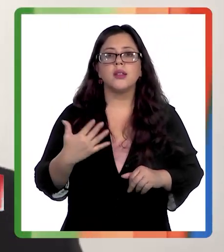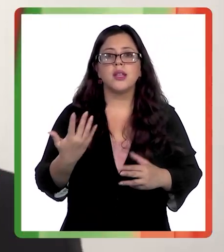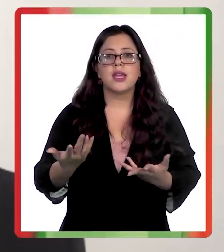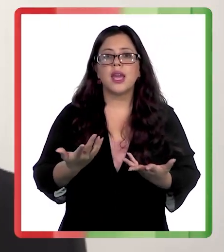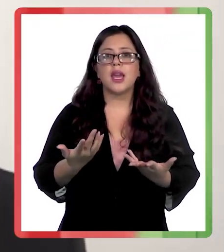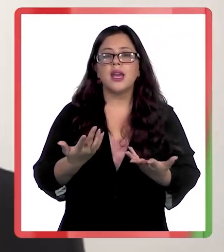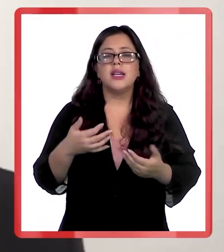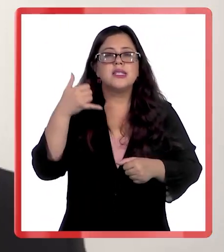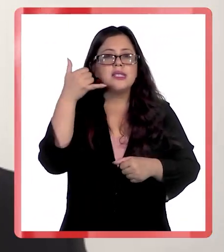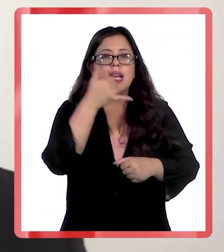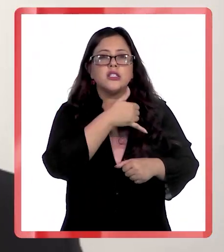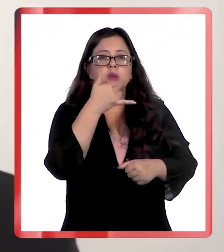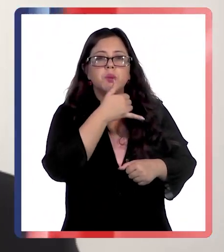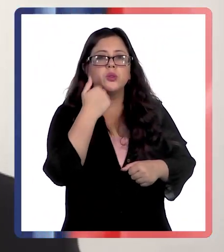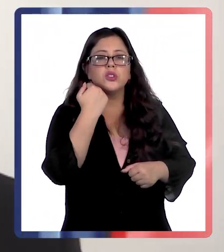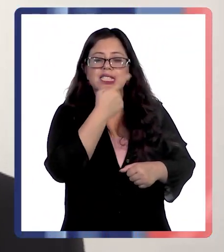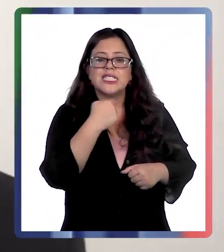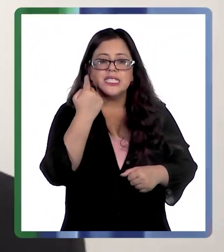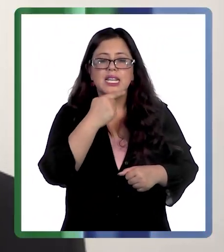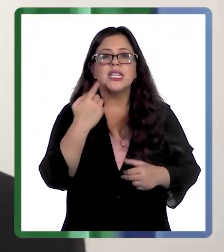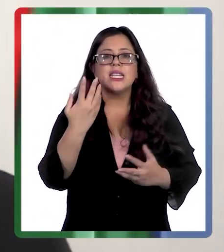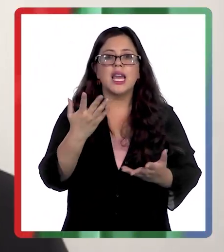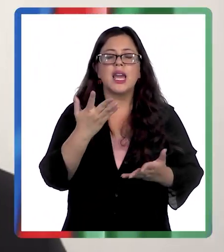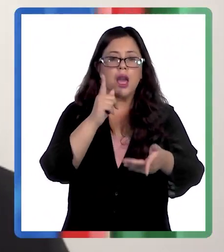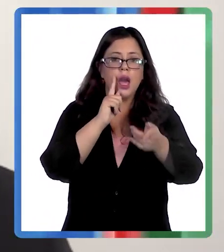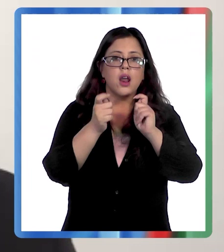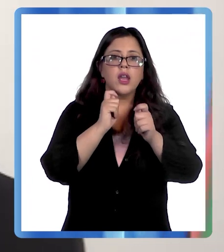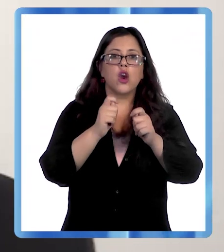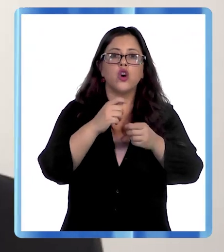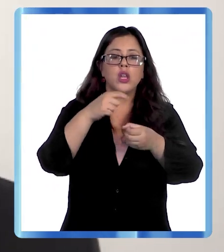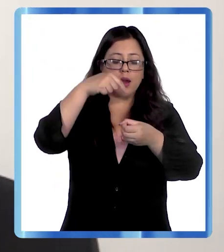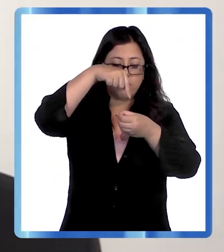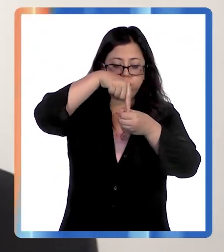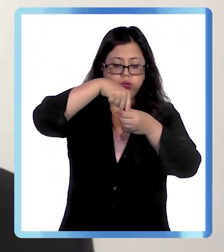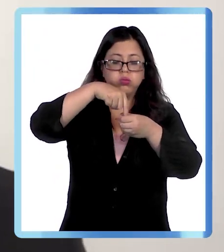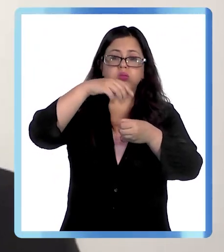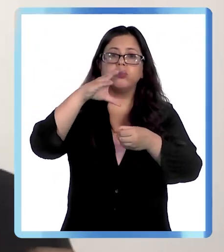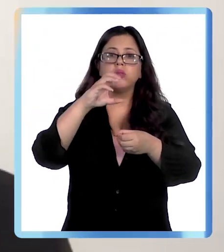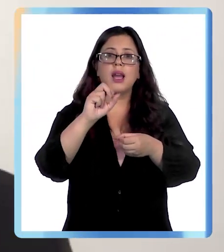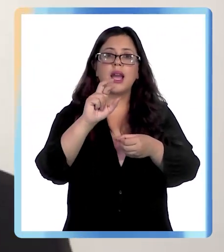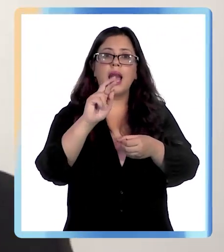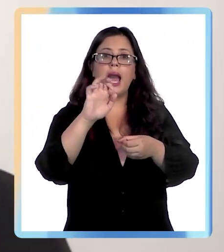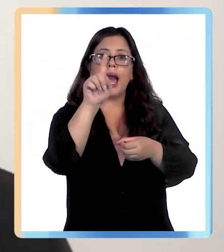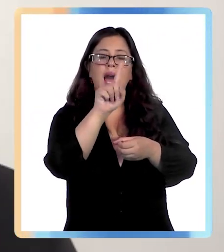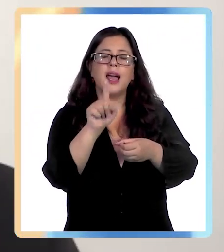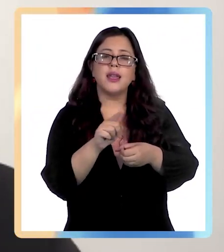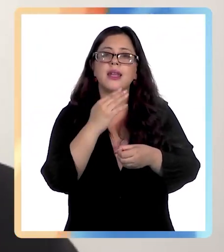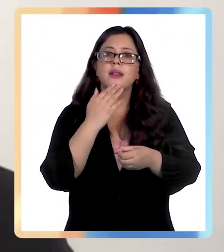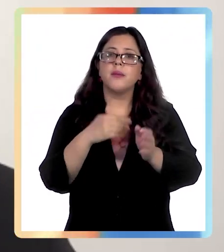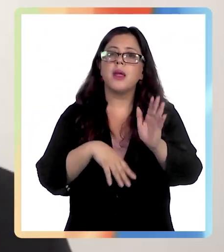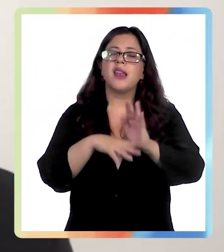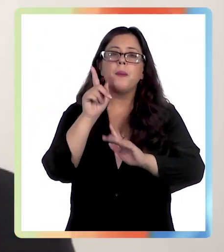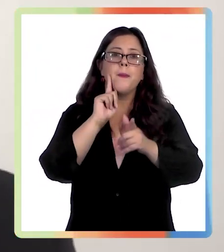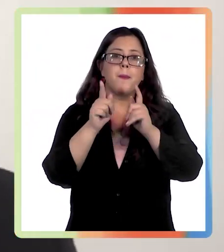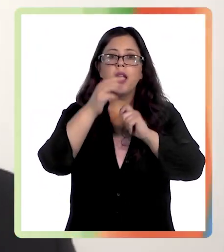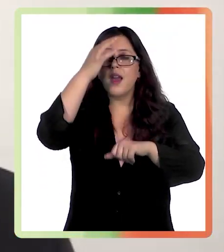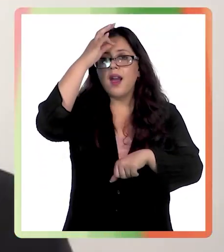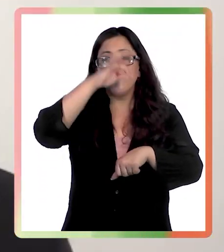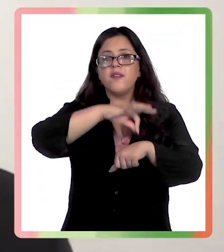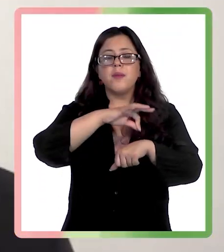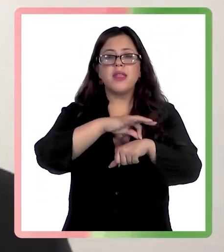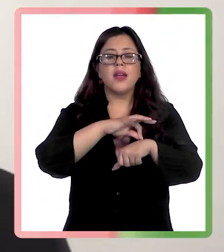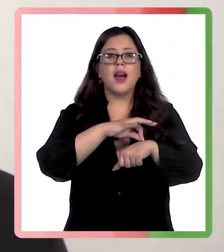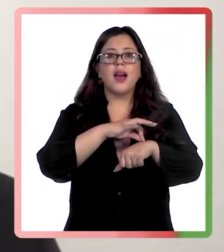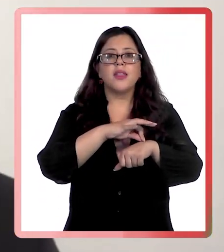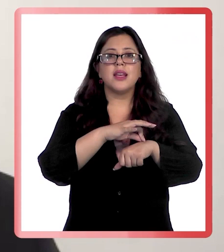de bacterias en la boca y eso hace que tenga más riesgo de tener caries Y por supuesto mucho más riesgo de tener